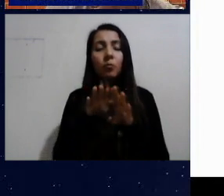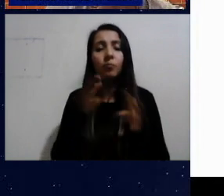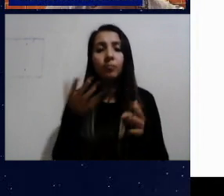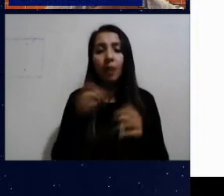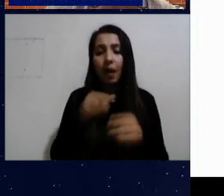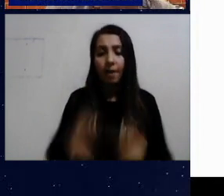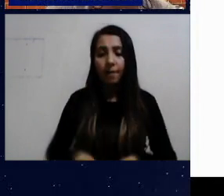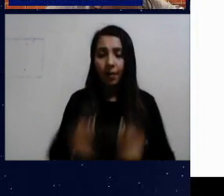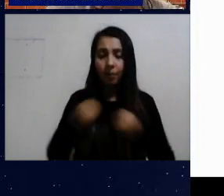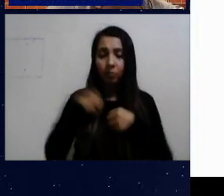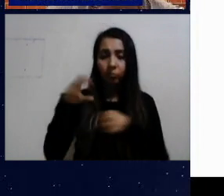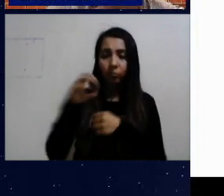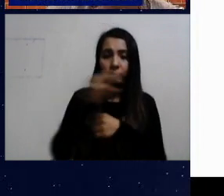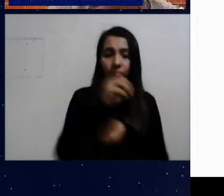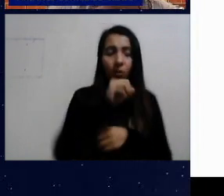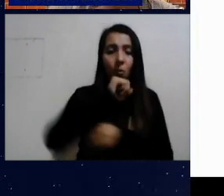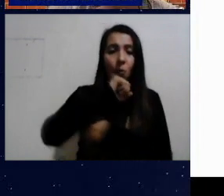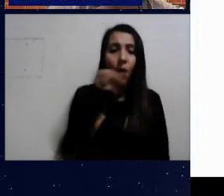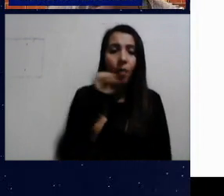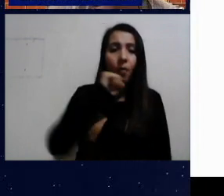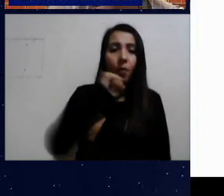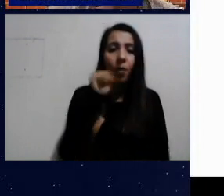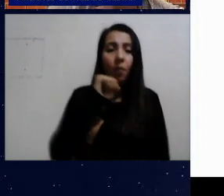energía en ATP.